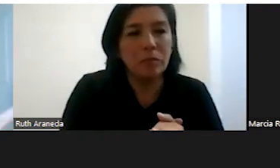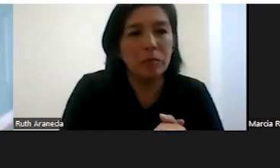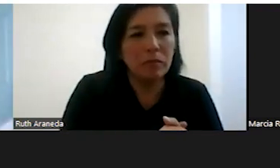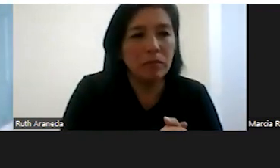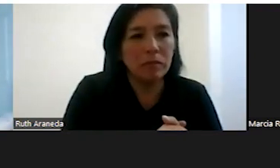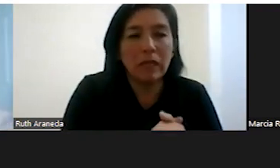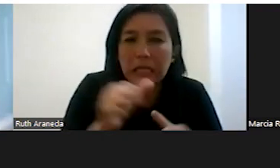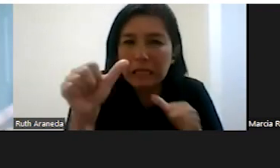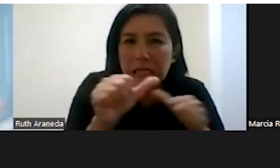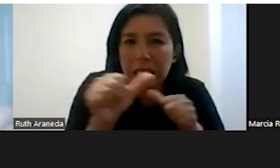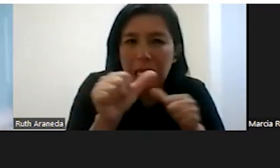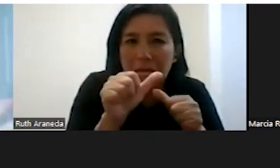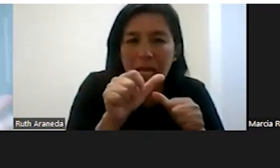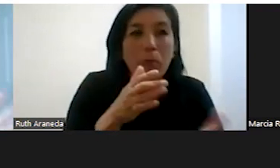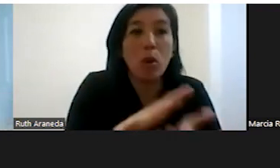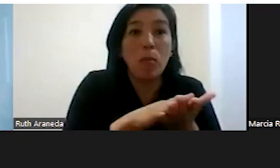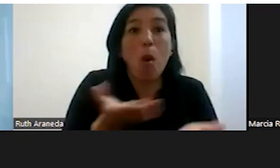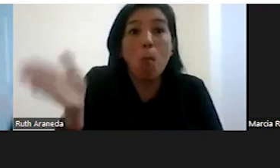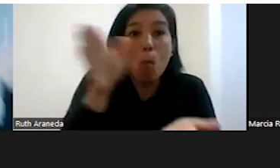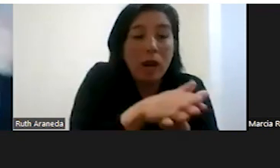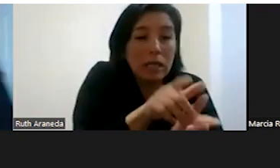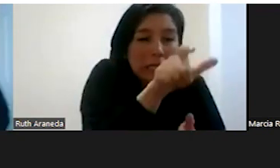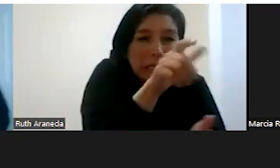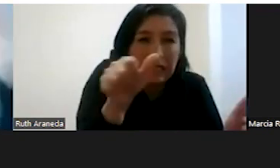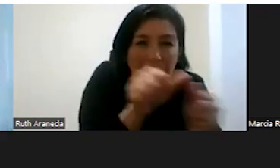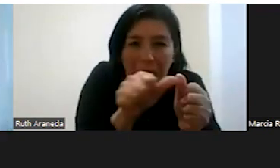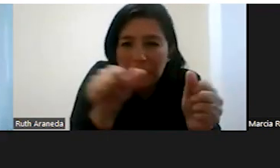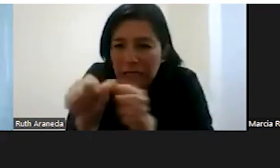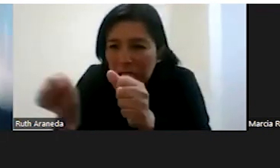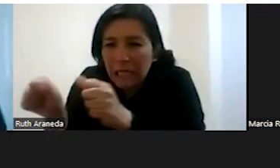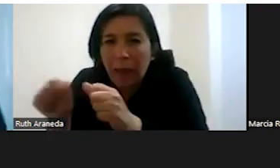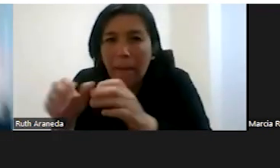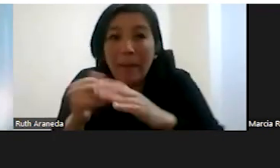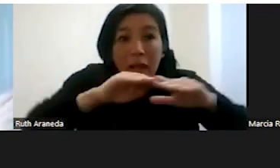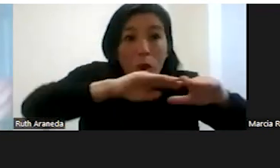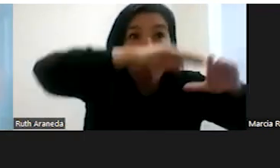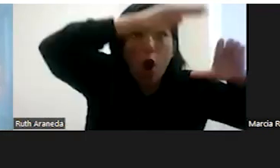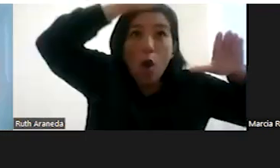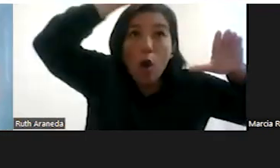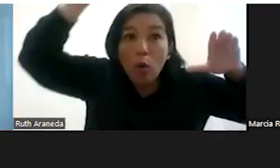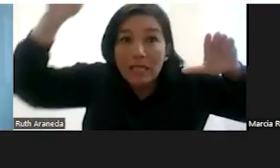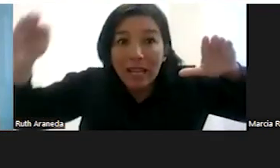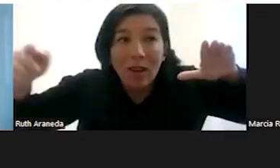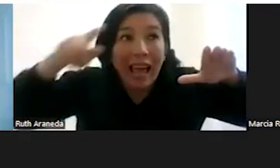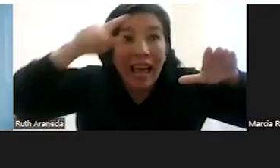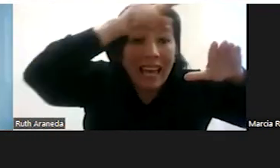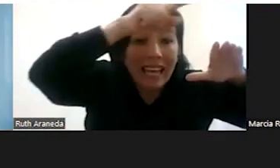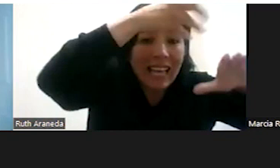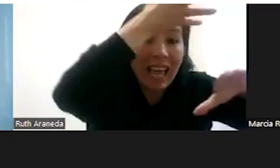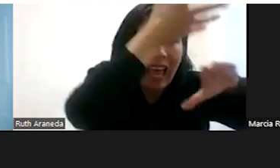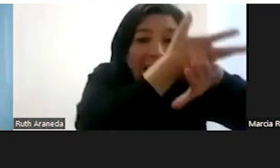están muy cercanos los cuerpos los unos de otros, que es en la parte más alta, hay como una lomita, y en la parte más alta es donde